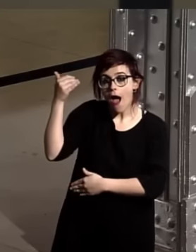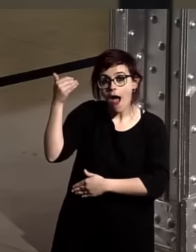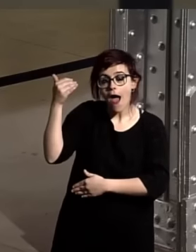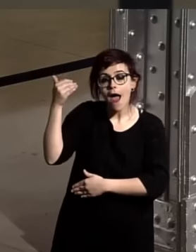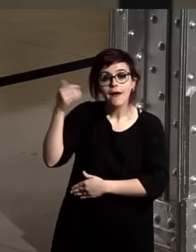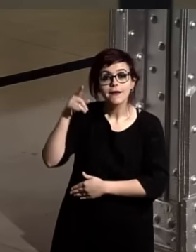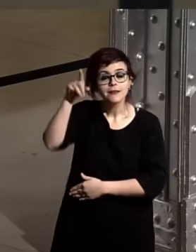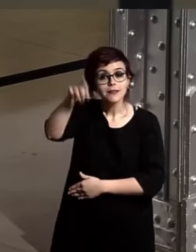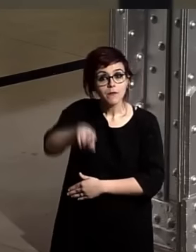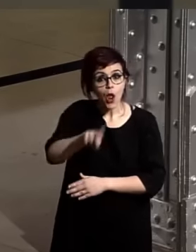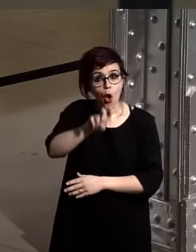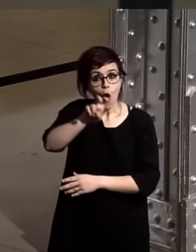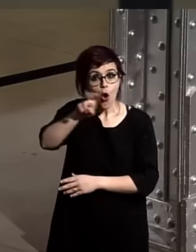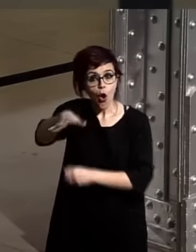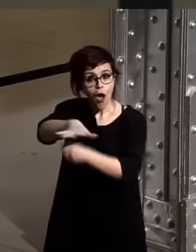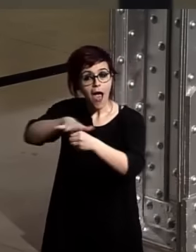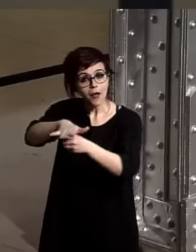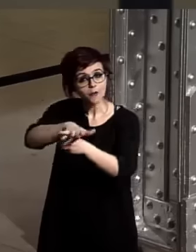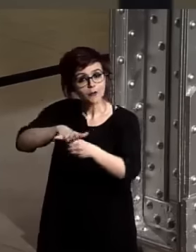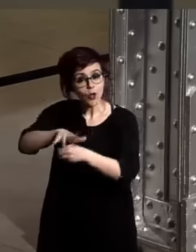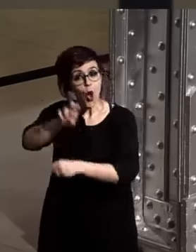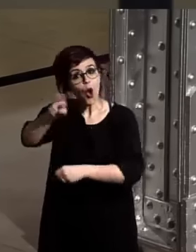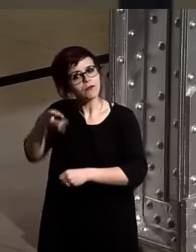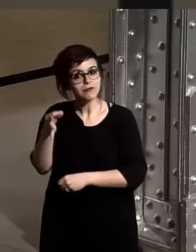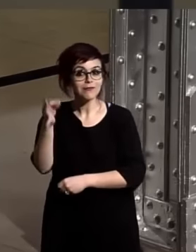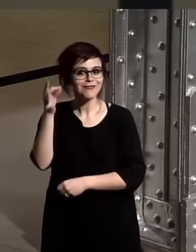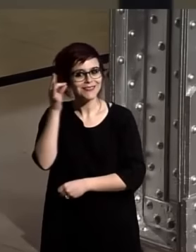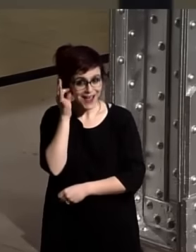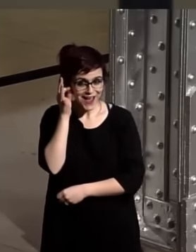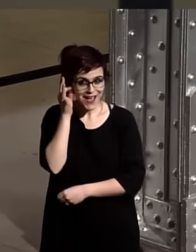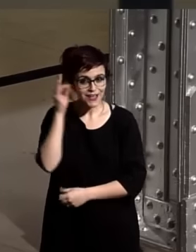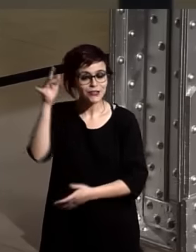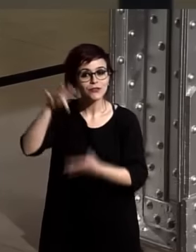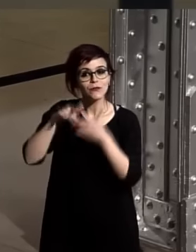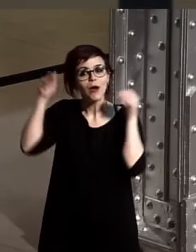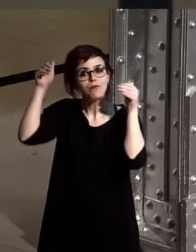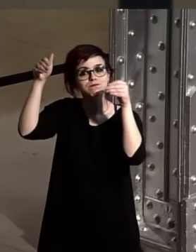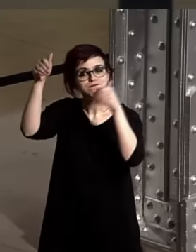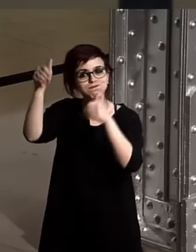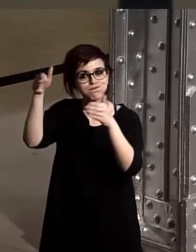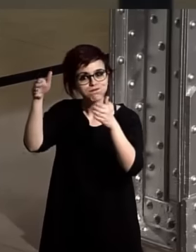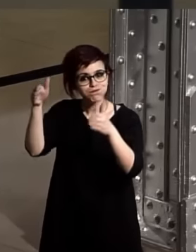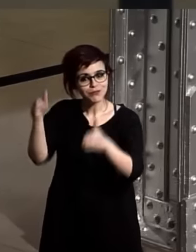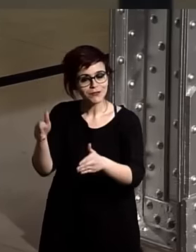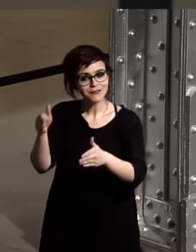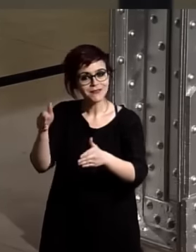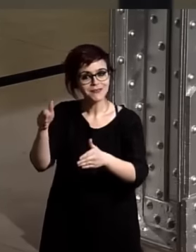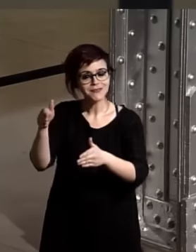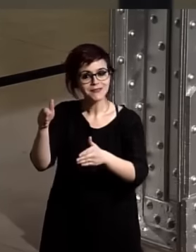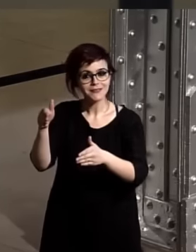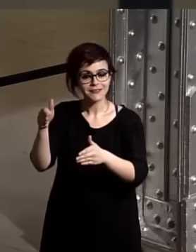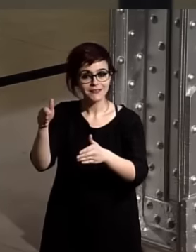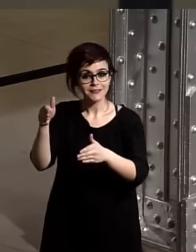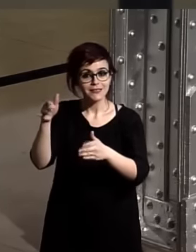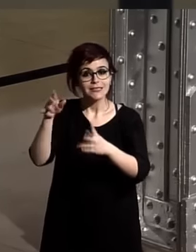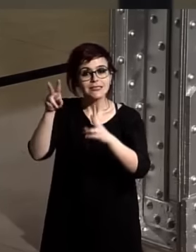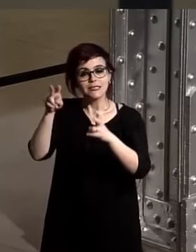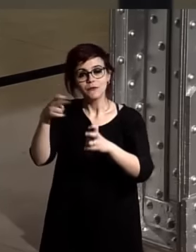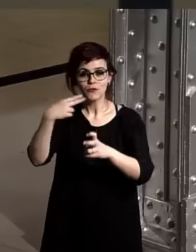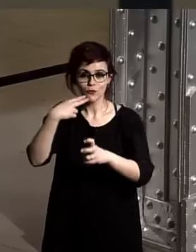y el otro que es la otra eh se dedica Eh Pues a